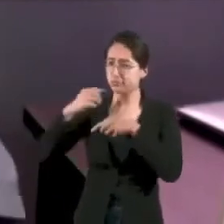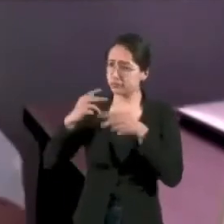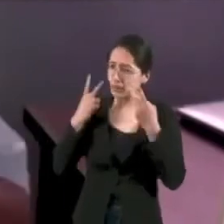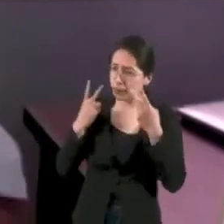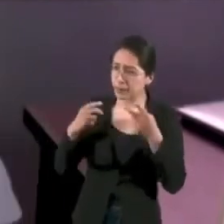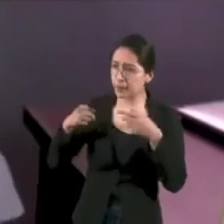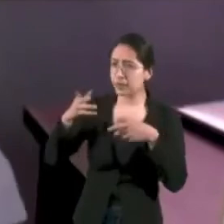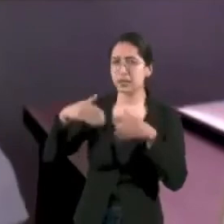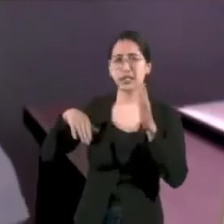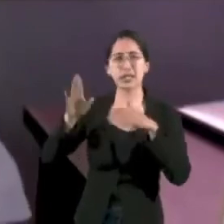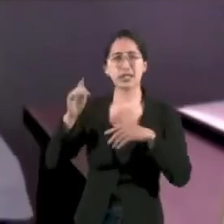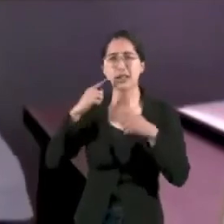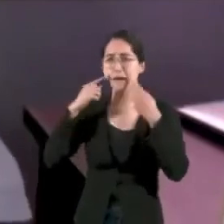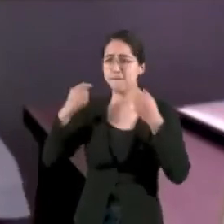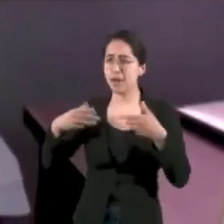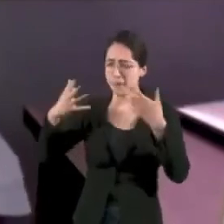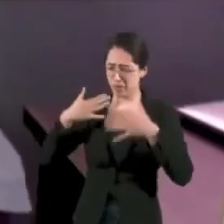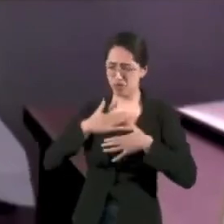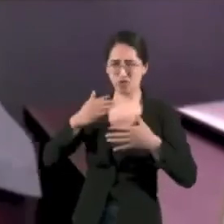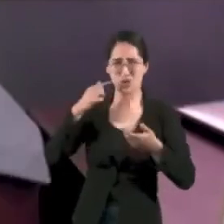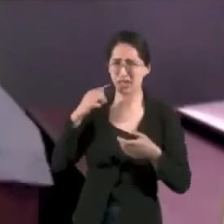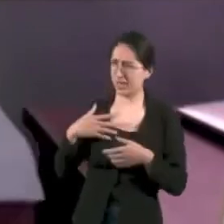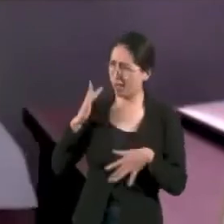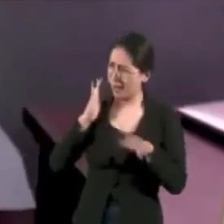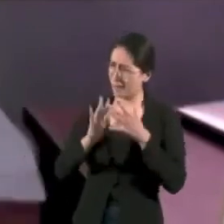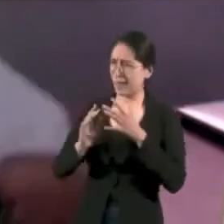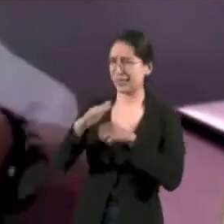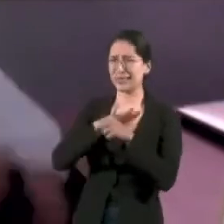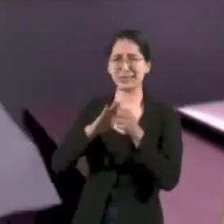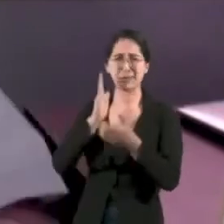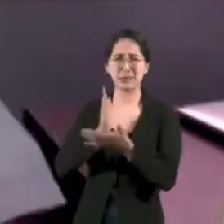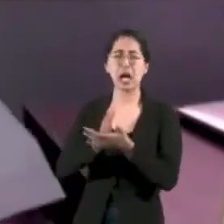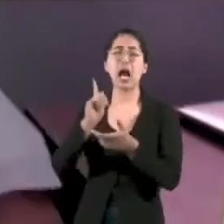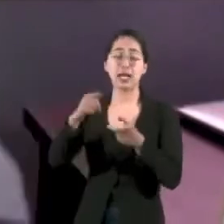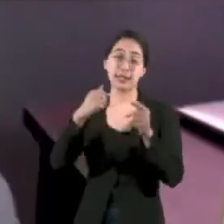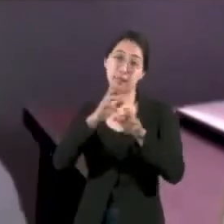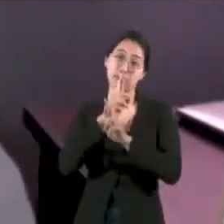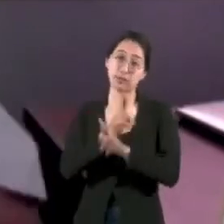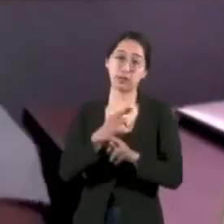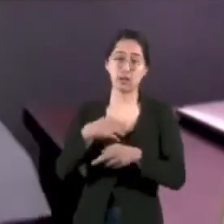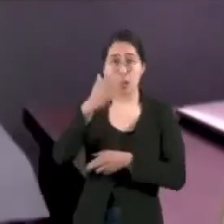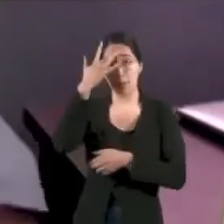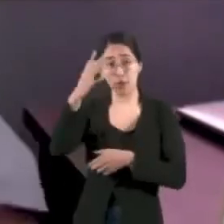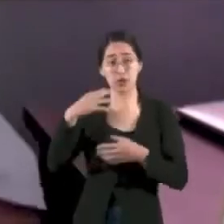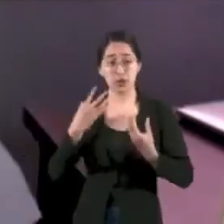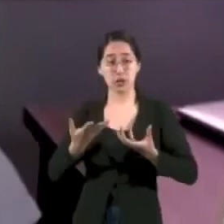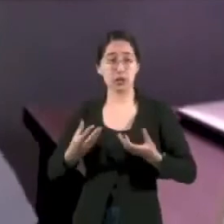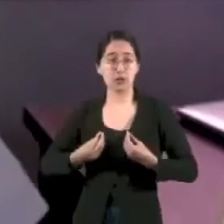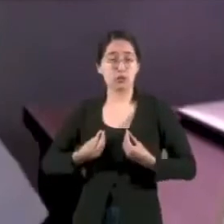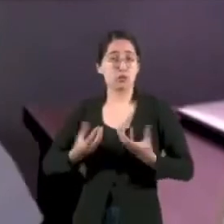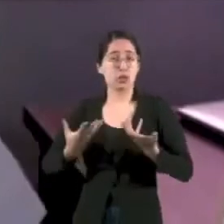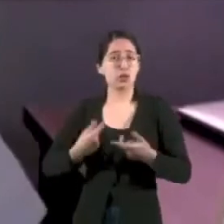a la mamá de un guerrillero, y responder la pregunta, ¿por qué mi hijo? ¿Por qué fue mi hijo?